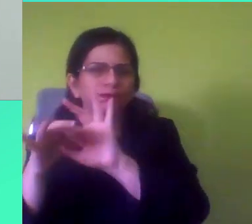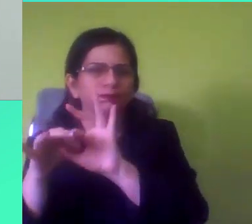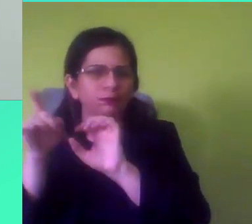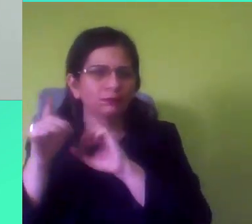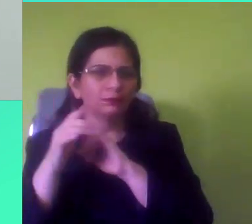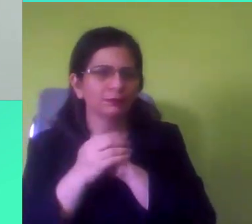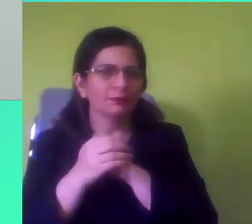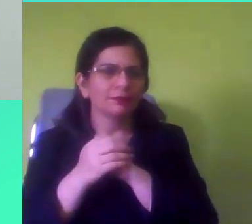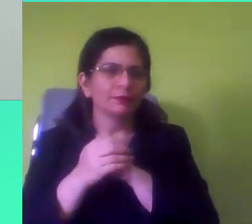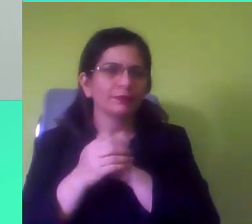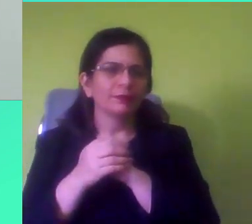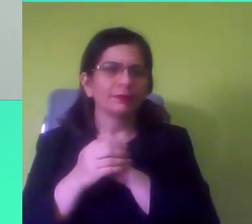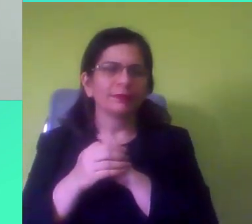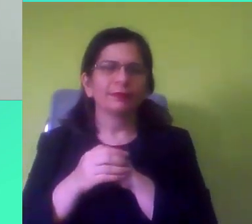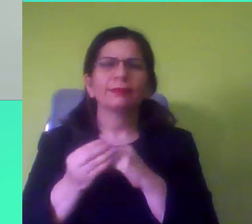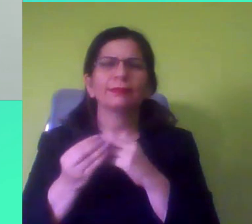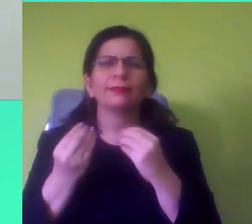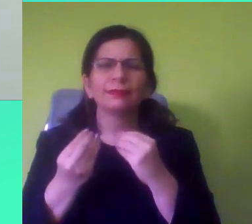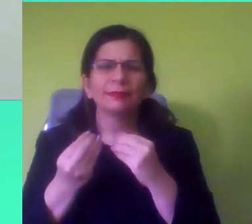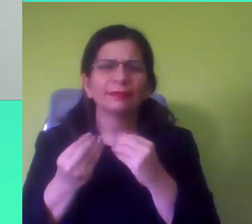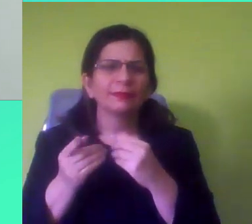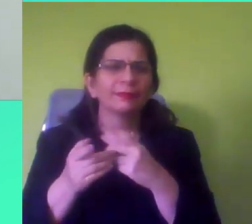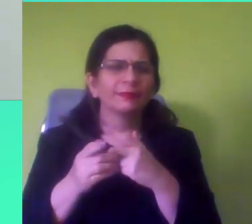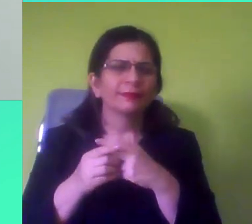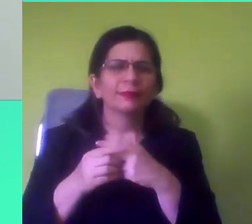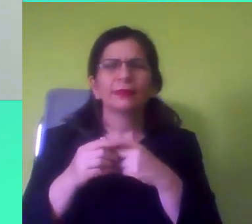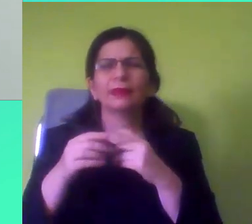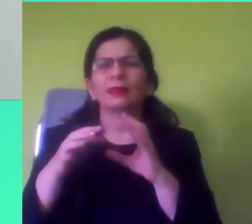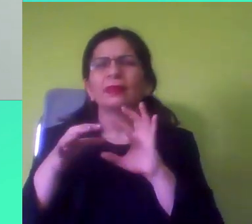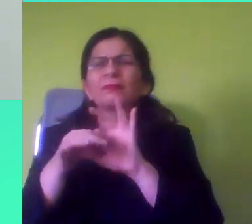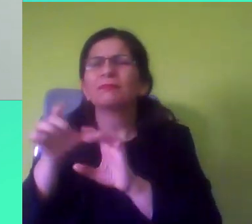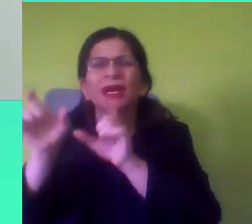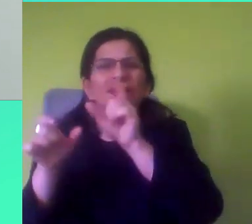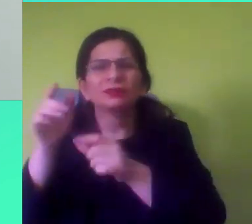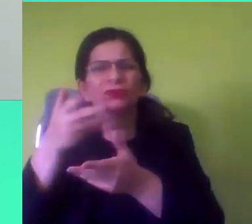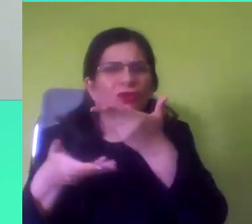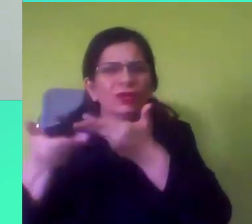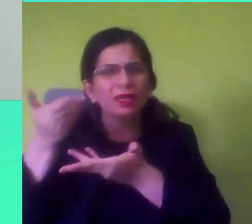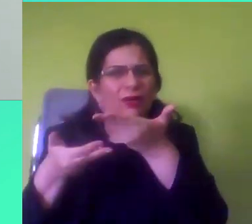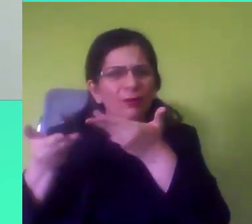con CONICET Documental, a través de